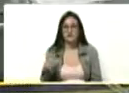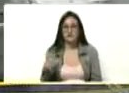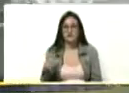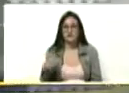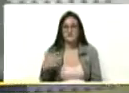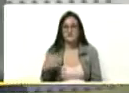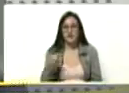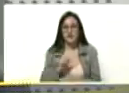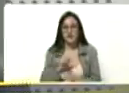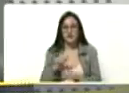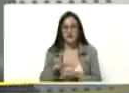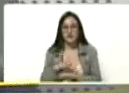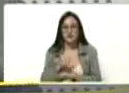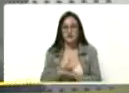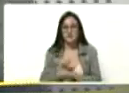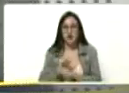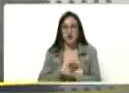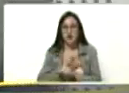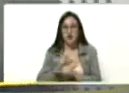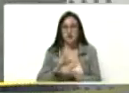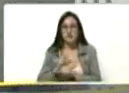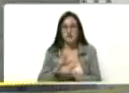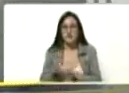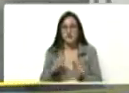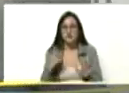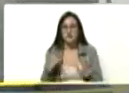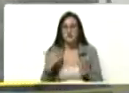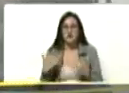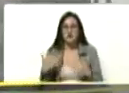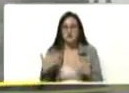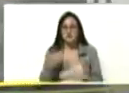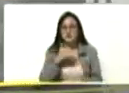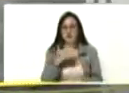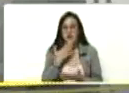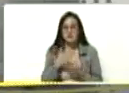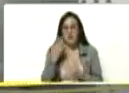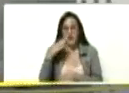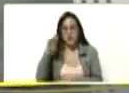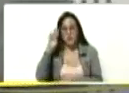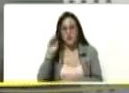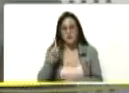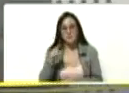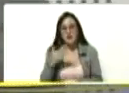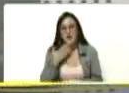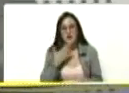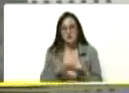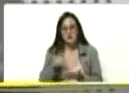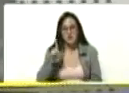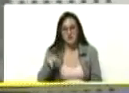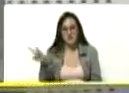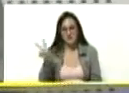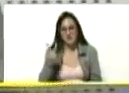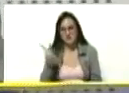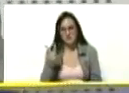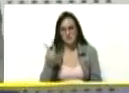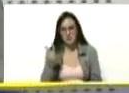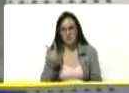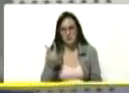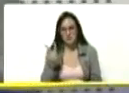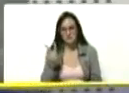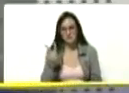la COVID-19. We also thank the Bolivian Republic of Venezuela. También expresamos nuestro agradecimiento a la